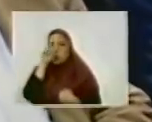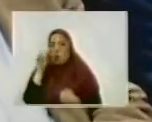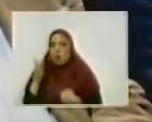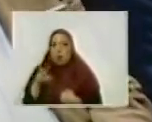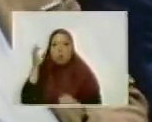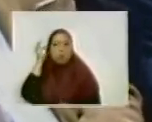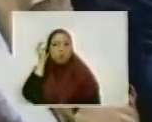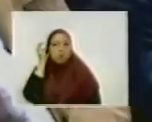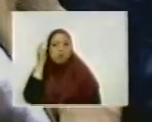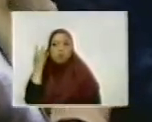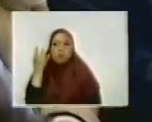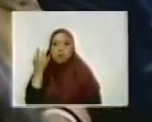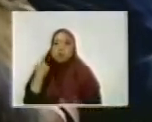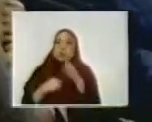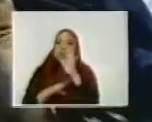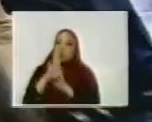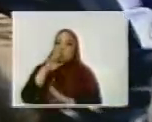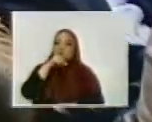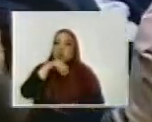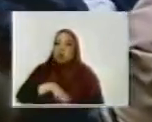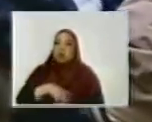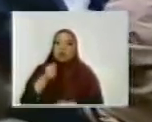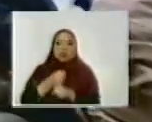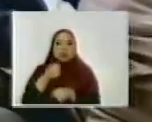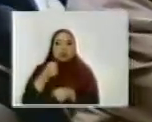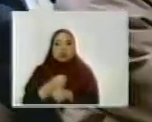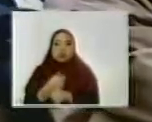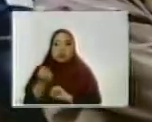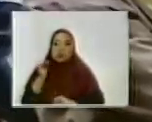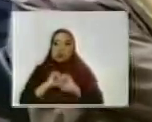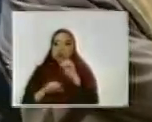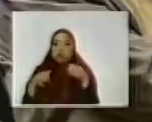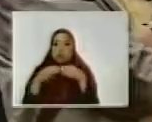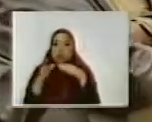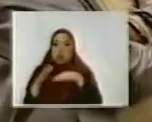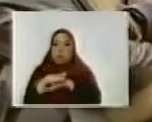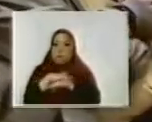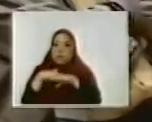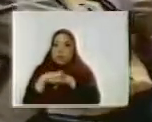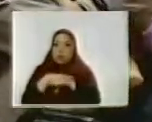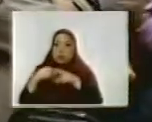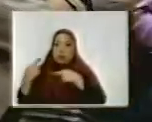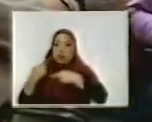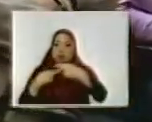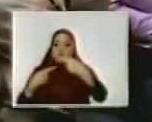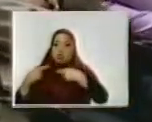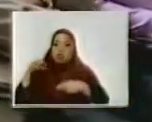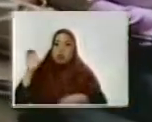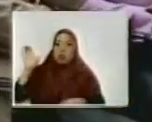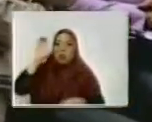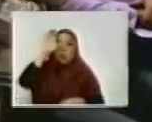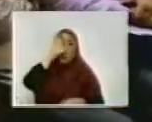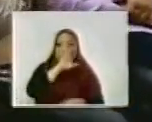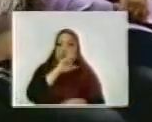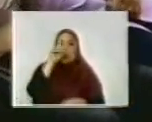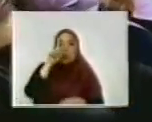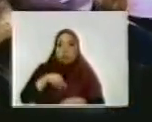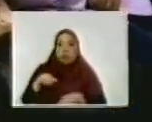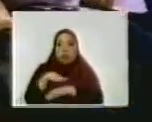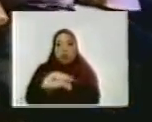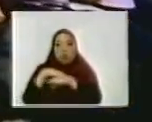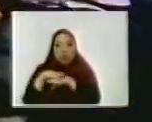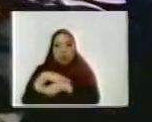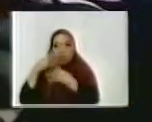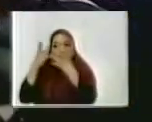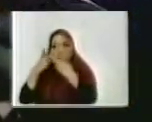venezolanistas, desempeñó con excelsa labor funciones al frente del Ministerio de Relaciones Exteriores, el Ministerio de Finanzas y el Ministerio de